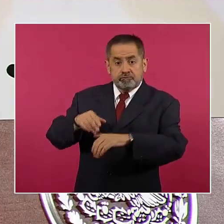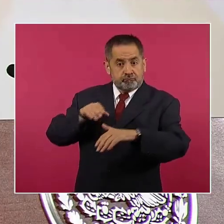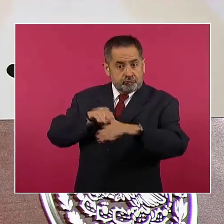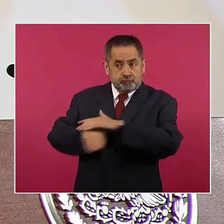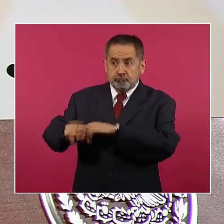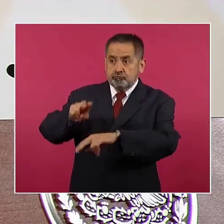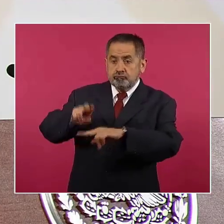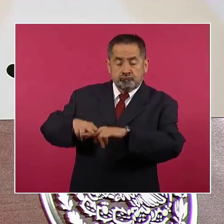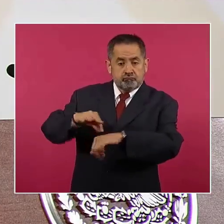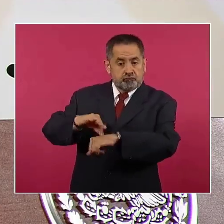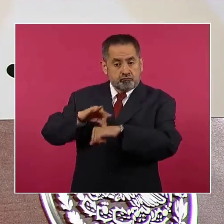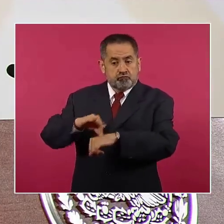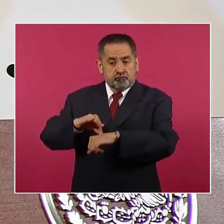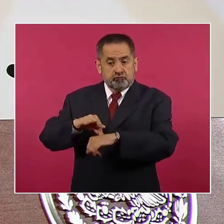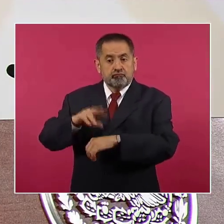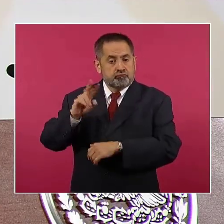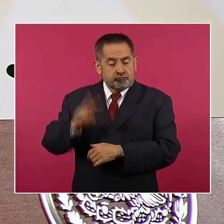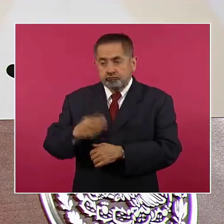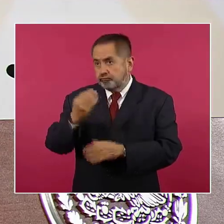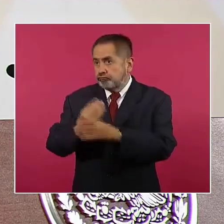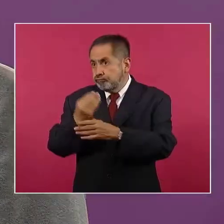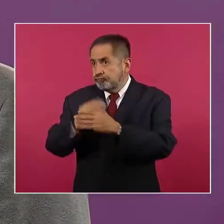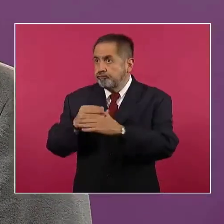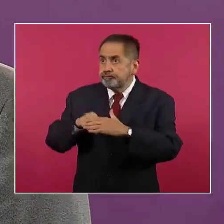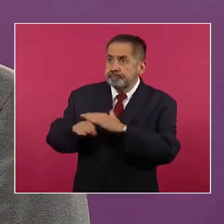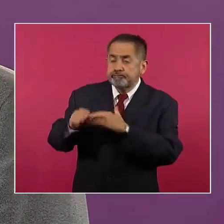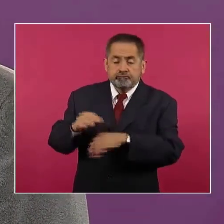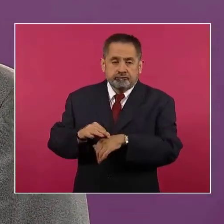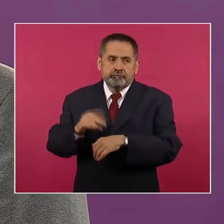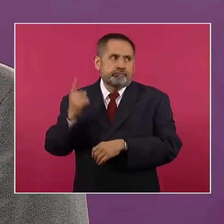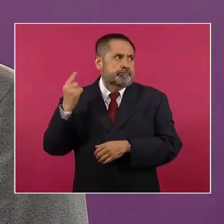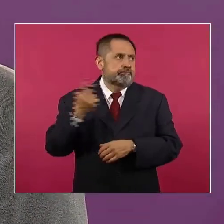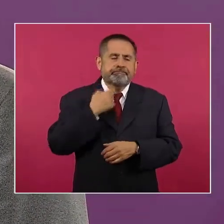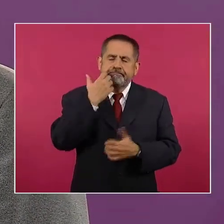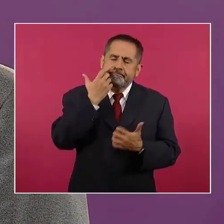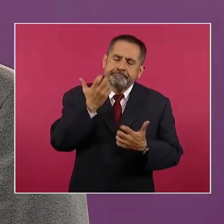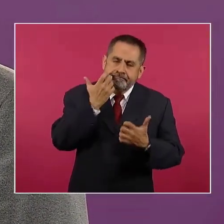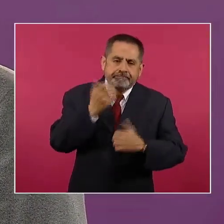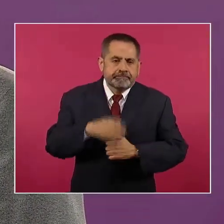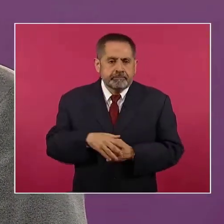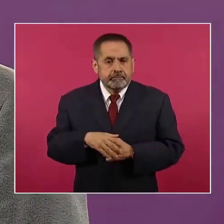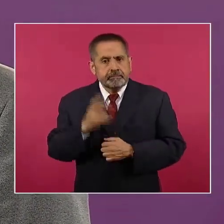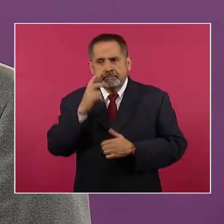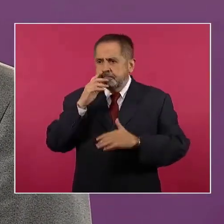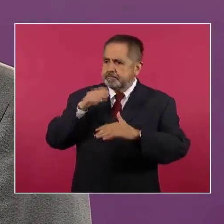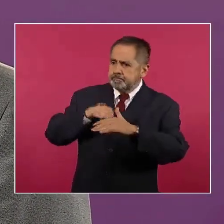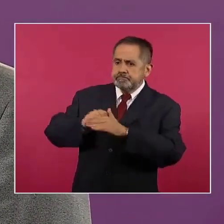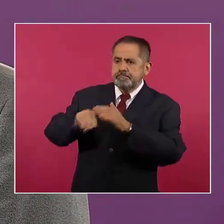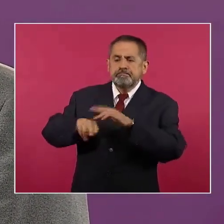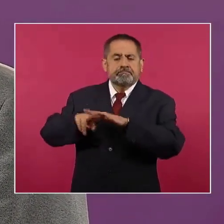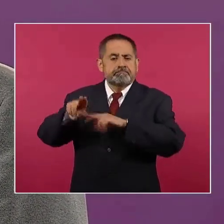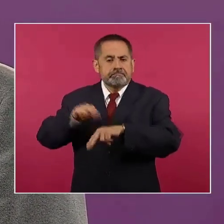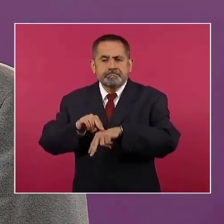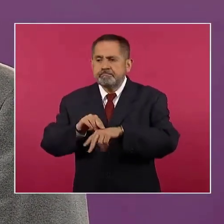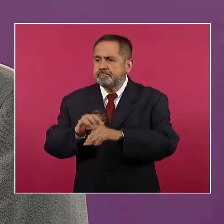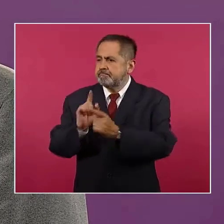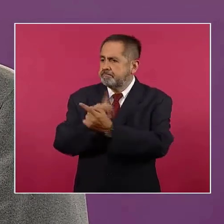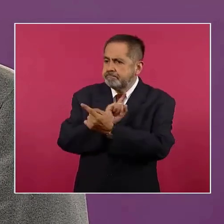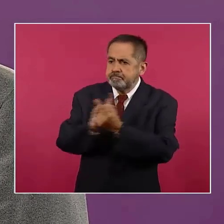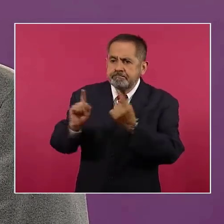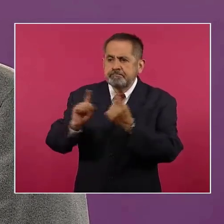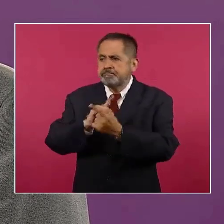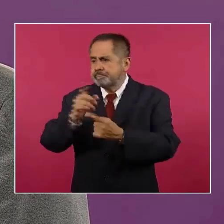cual ya anhelábamos y deseábamos todos. Asistir presencialmente nos ofrece un nuevo panorama de convivencia y de